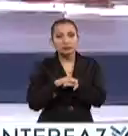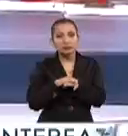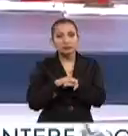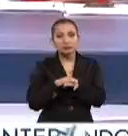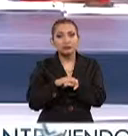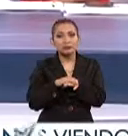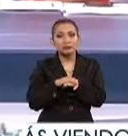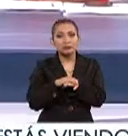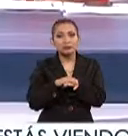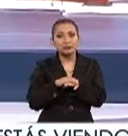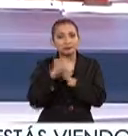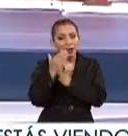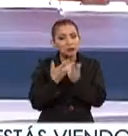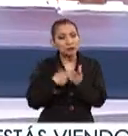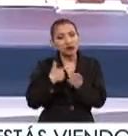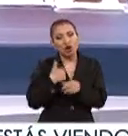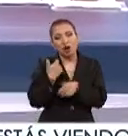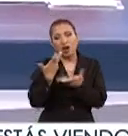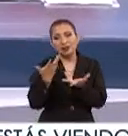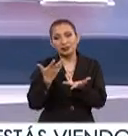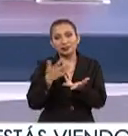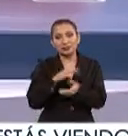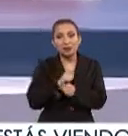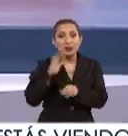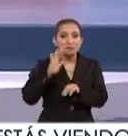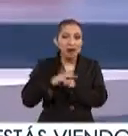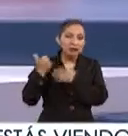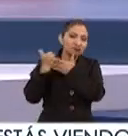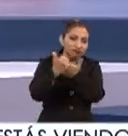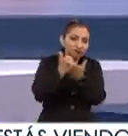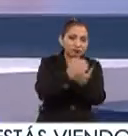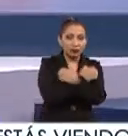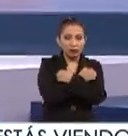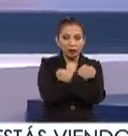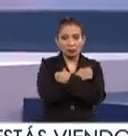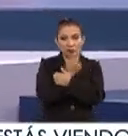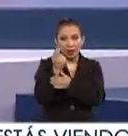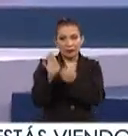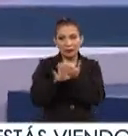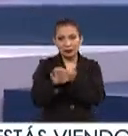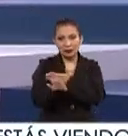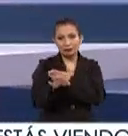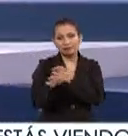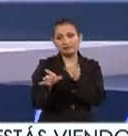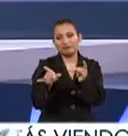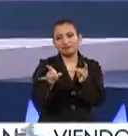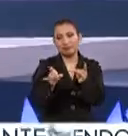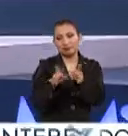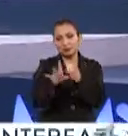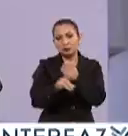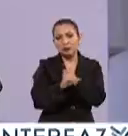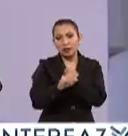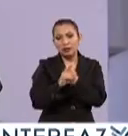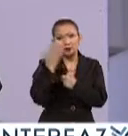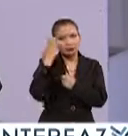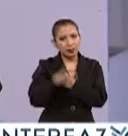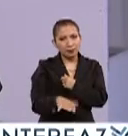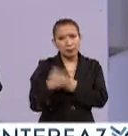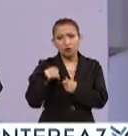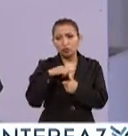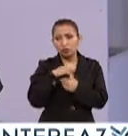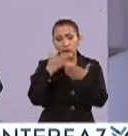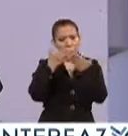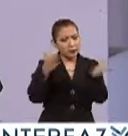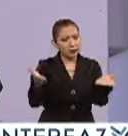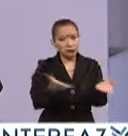menos pacientes y más personas que se eduquen para poder prevenir estos accidentes. Es correcto, ya saben que Cruz Roja está totalmente